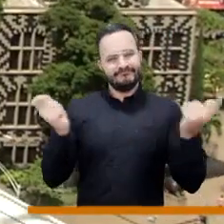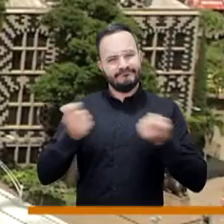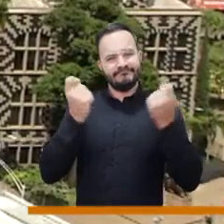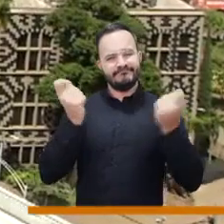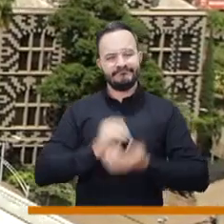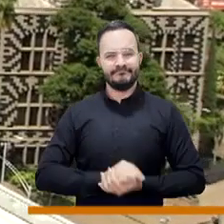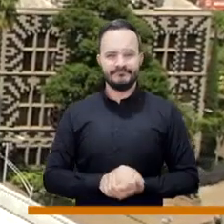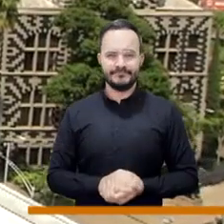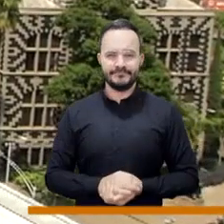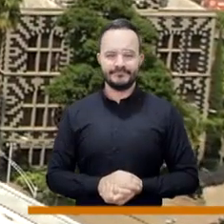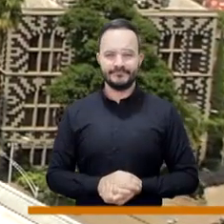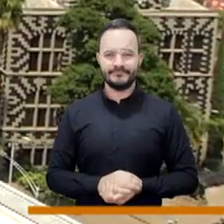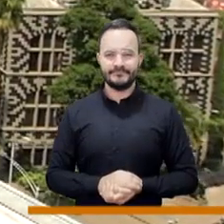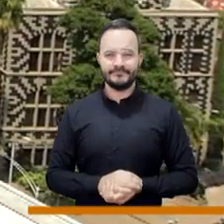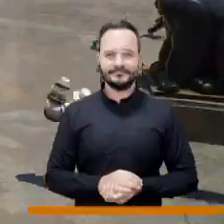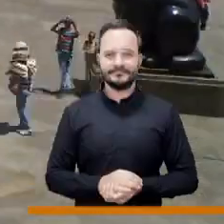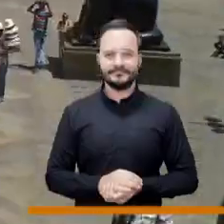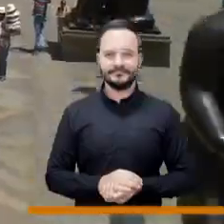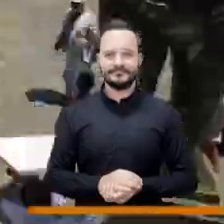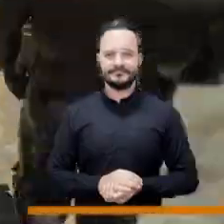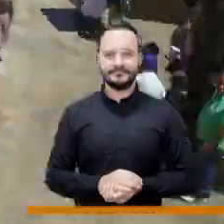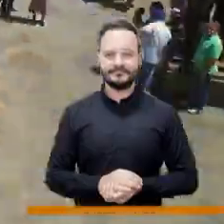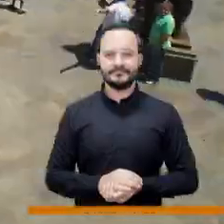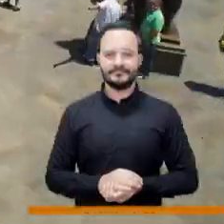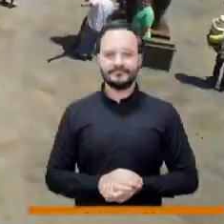centro de la ciudad.